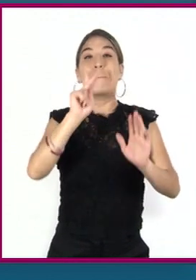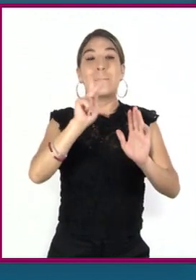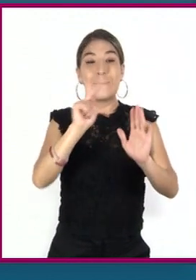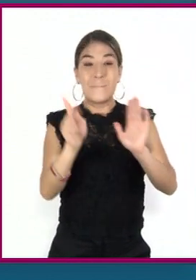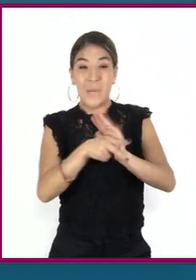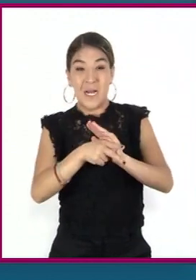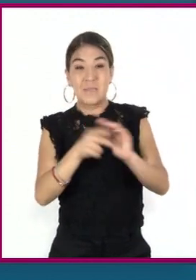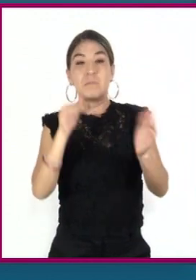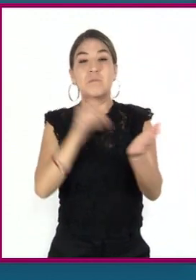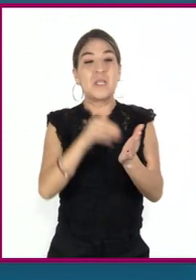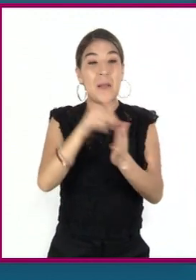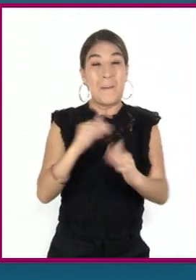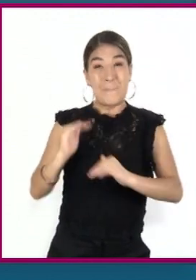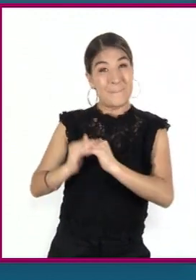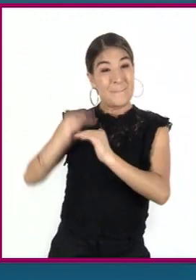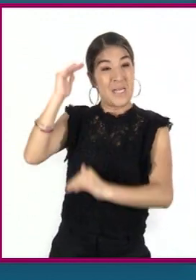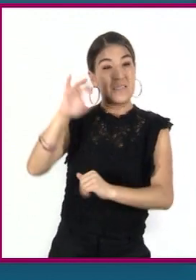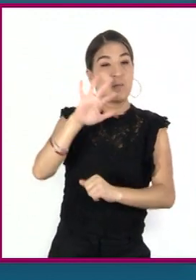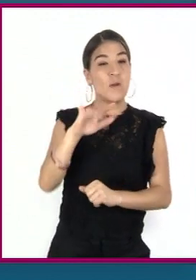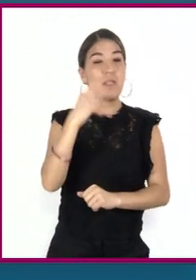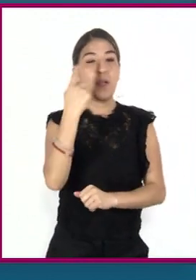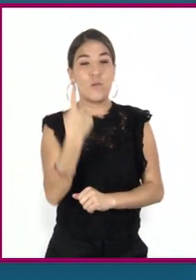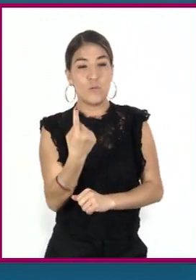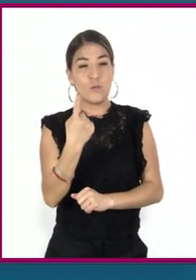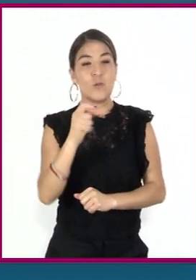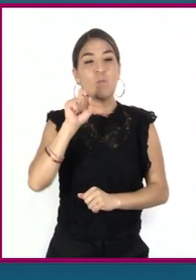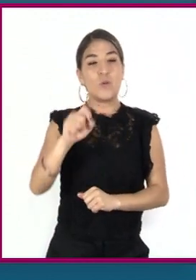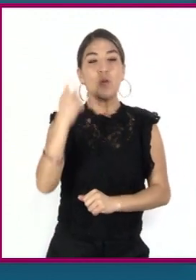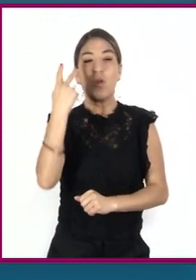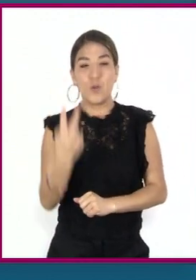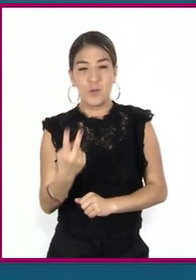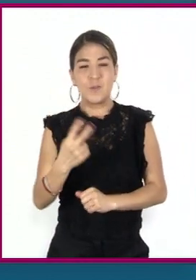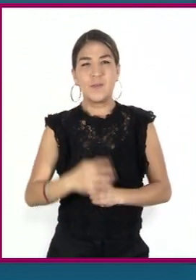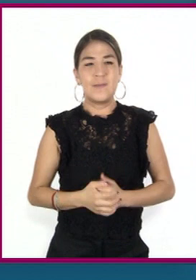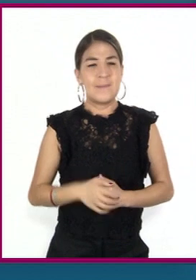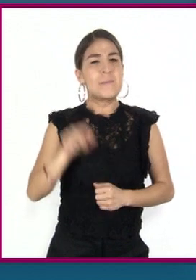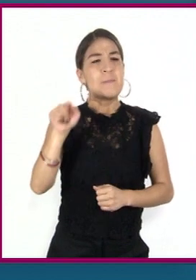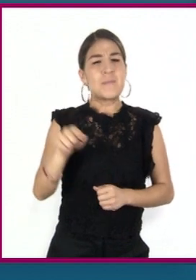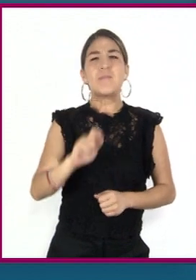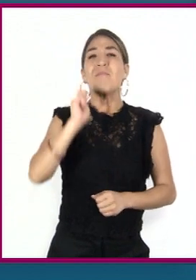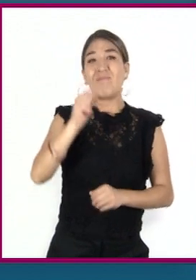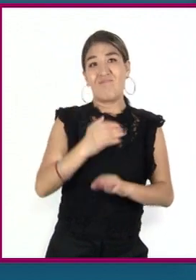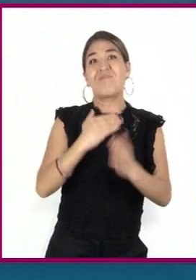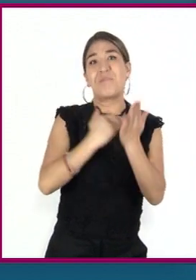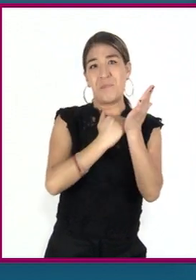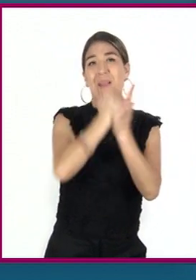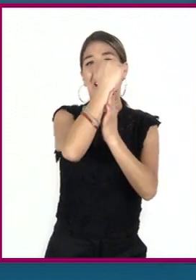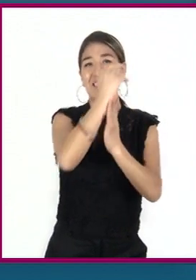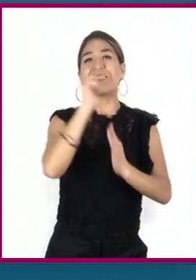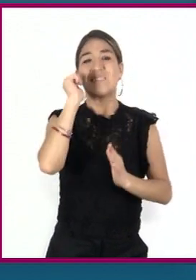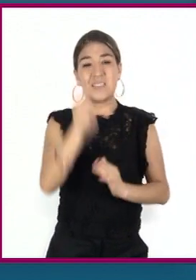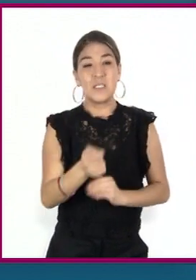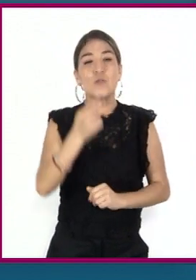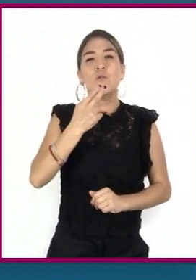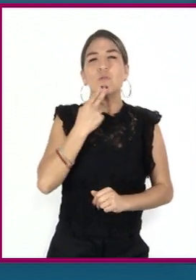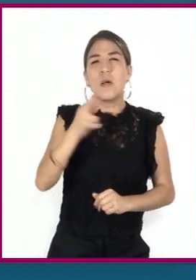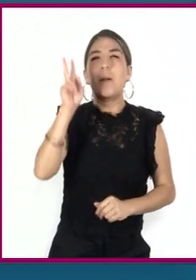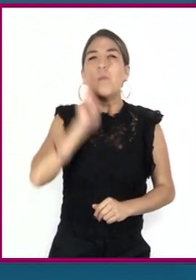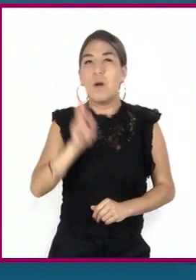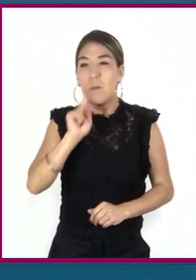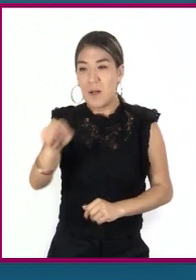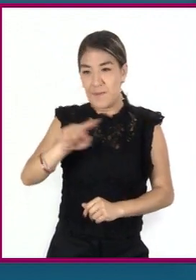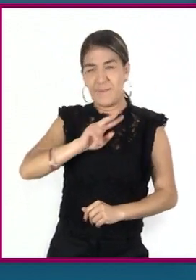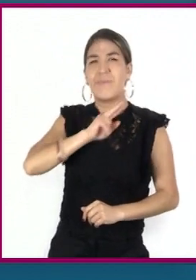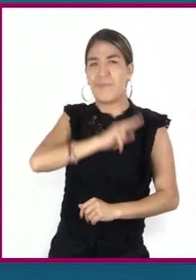alto de 51.2 partes por millón. Una cantidad elevada que fue usada como prueba de